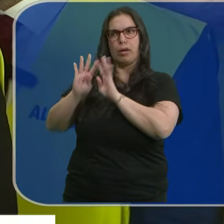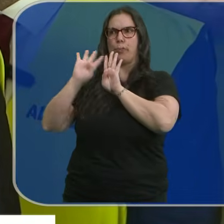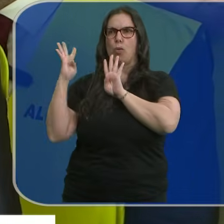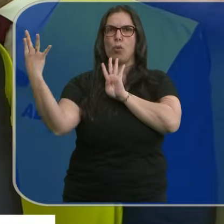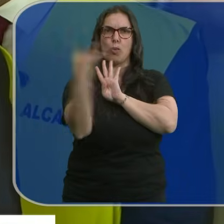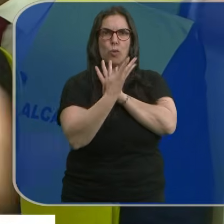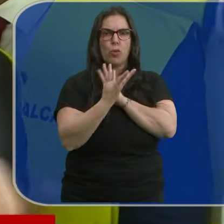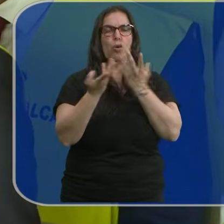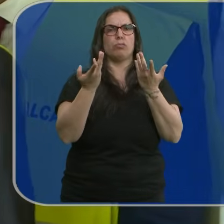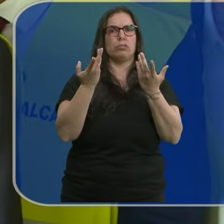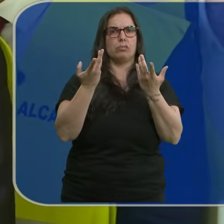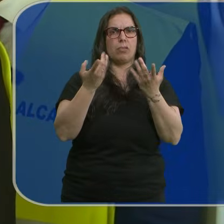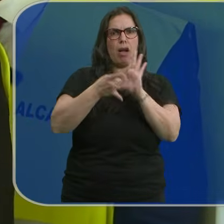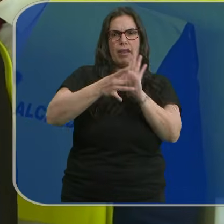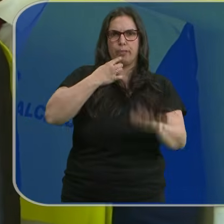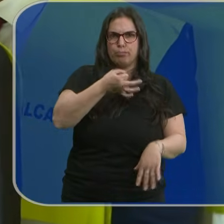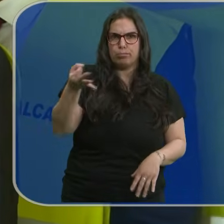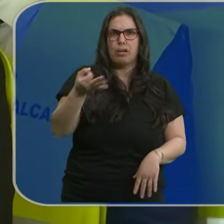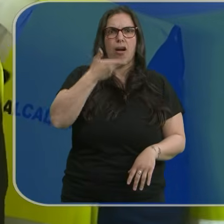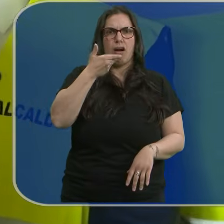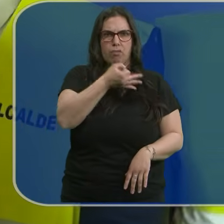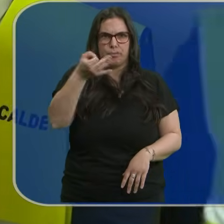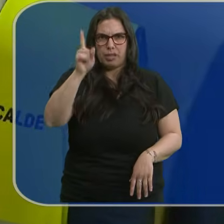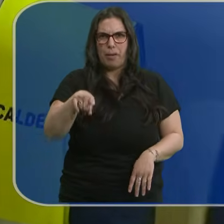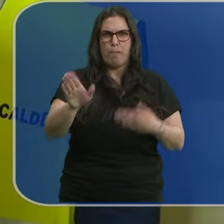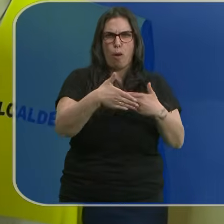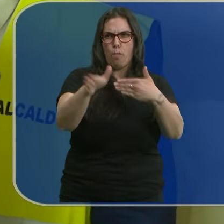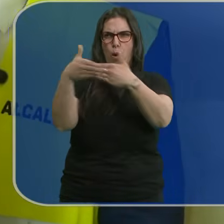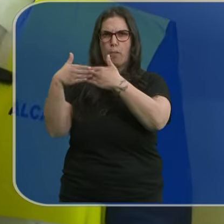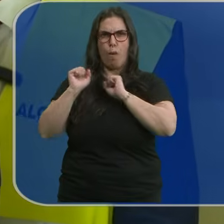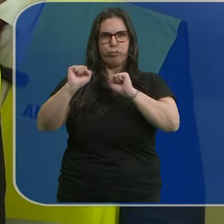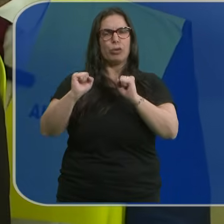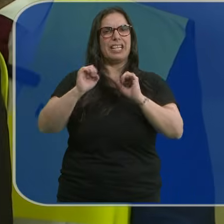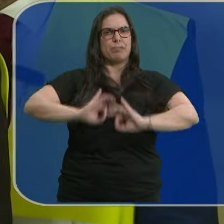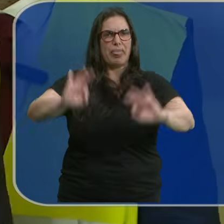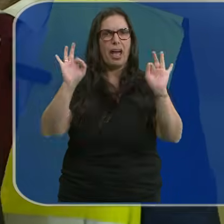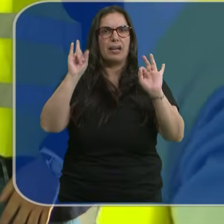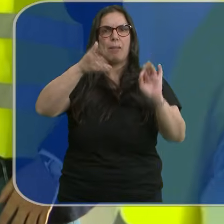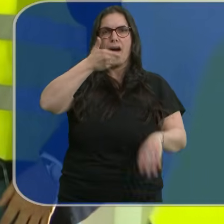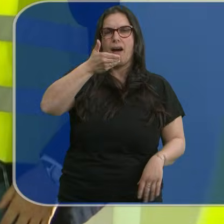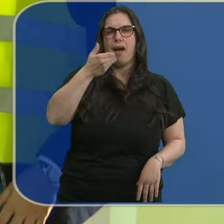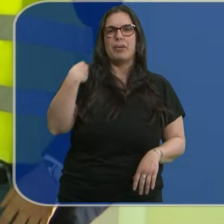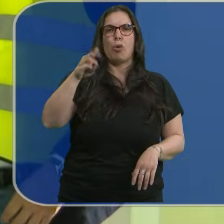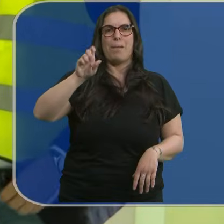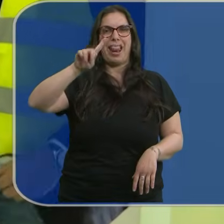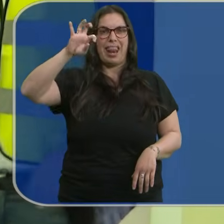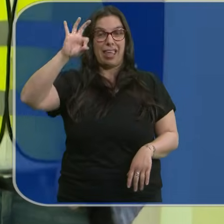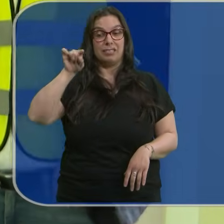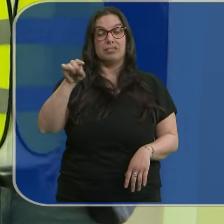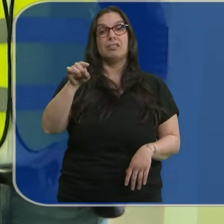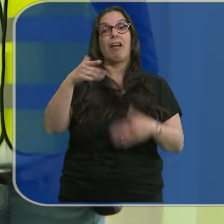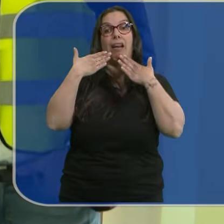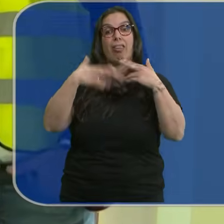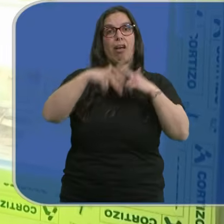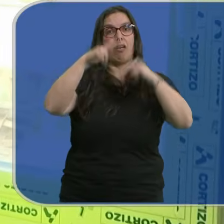primeras calidades, eficientes energéticamente, con unos cerramientos especiales, con una caldera de pellets. Una promoción que ha sido posible